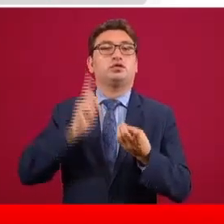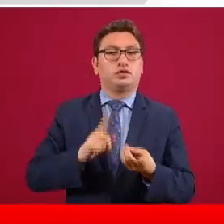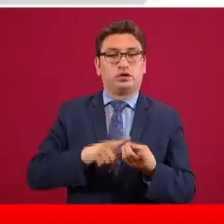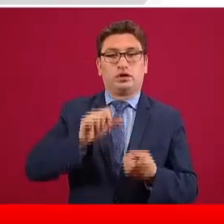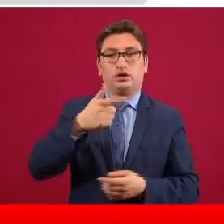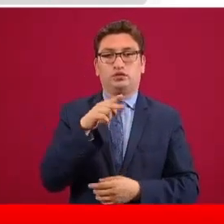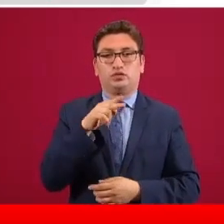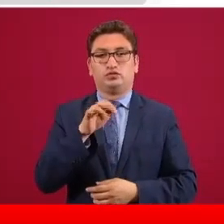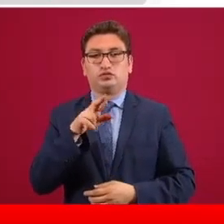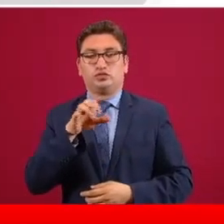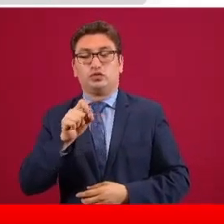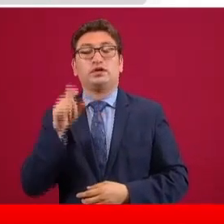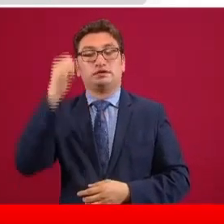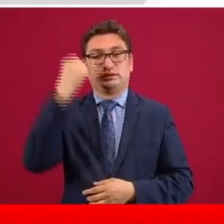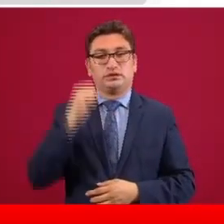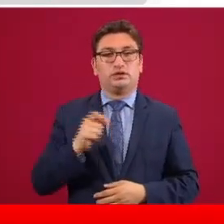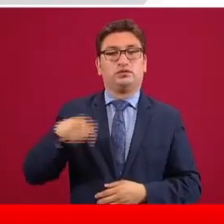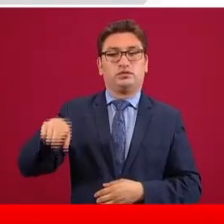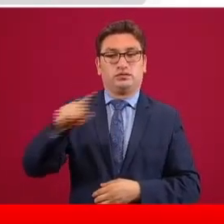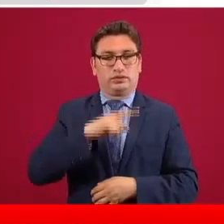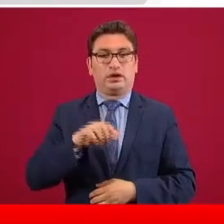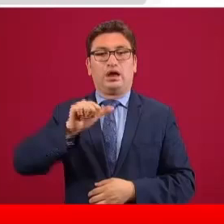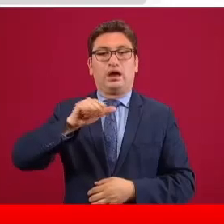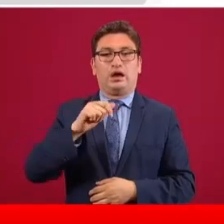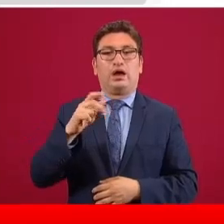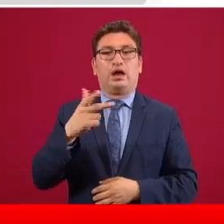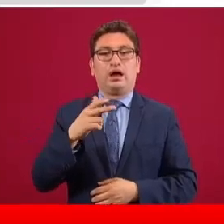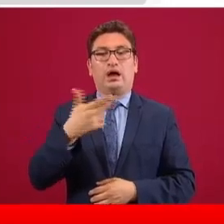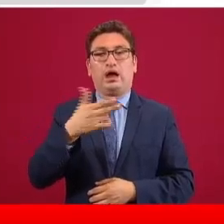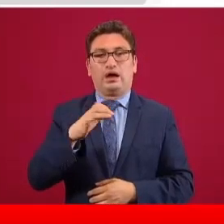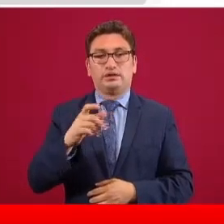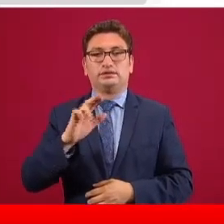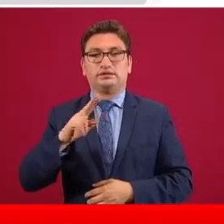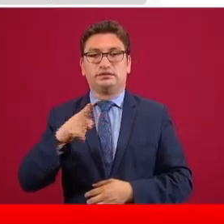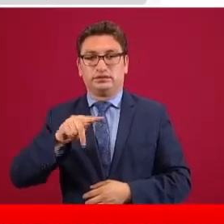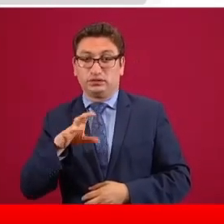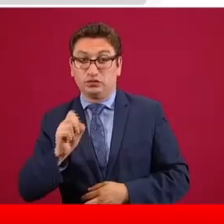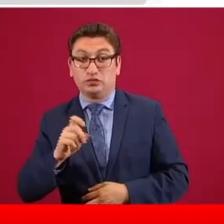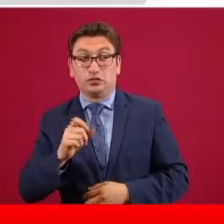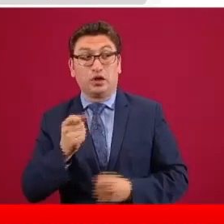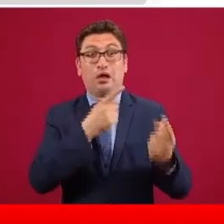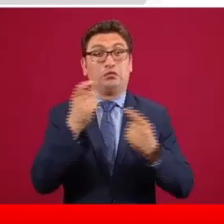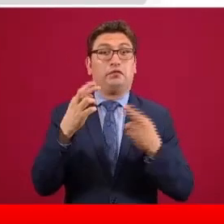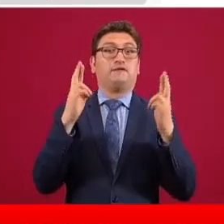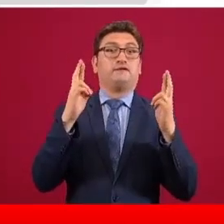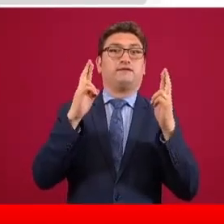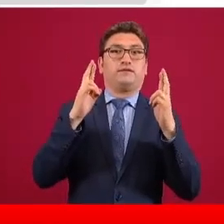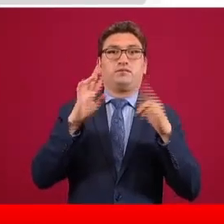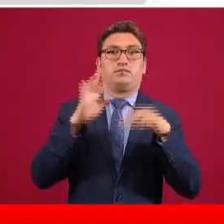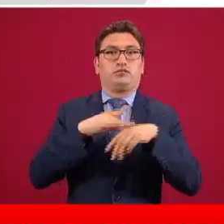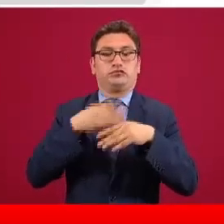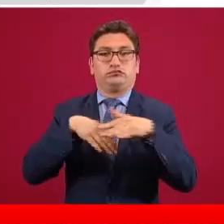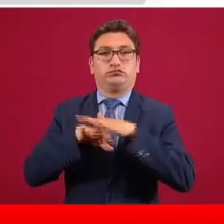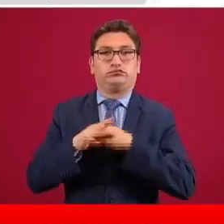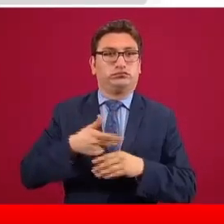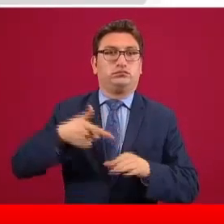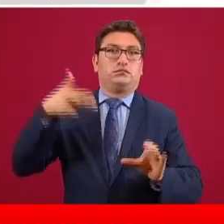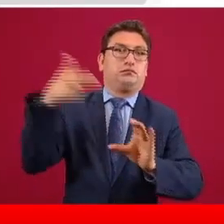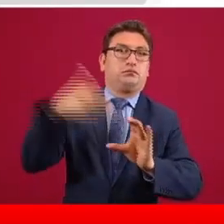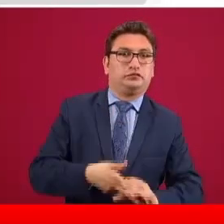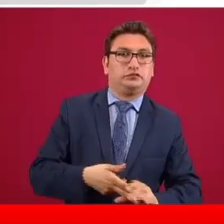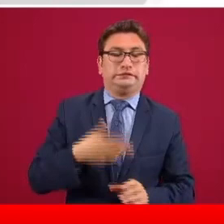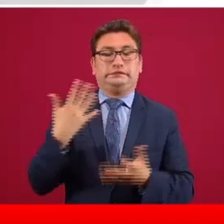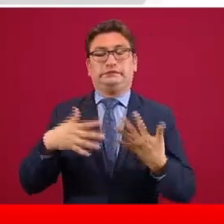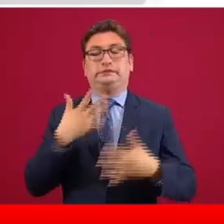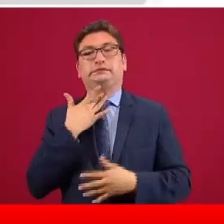Angostura, Sinaloa, en As Chinitos. Yo creo que más bien As Changuitos, cuando entres ahí con ellos.